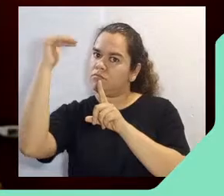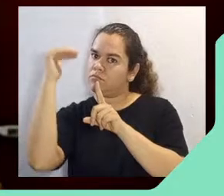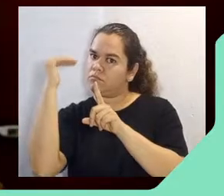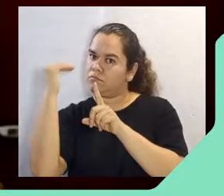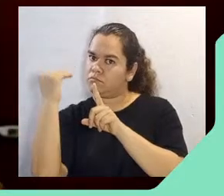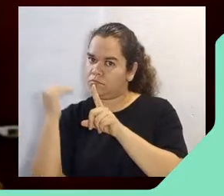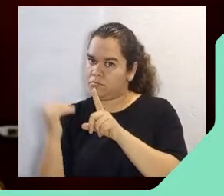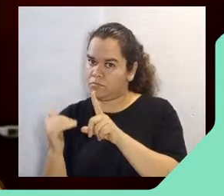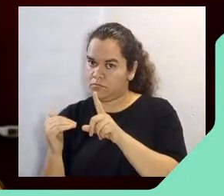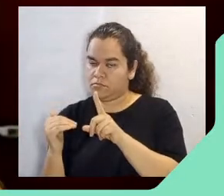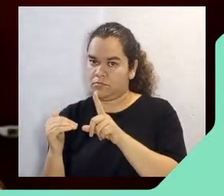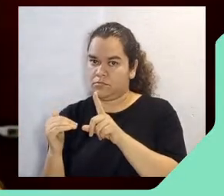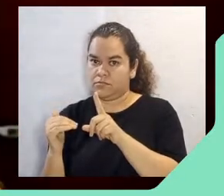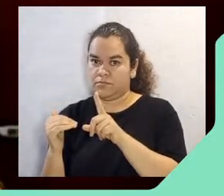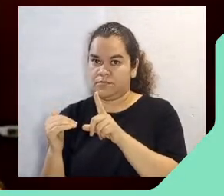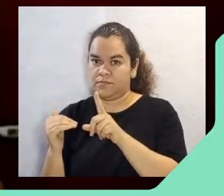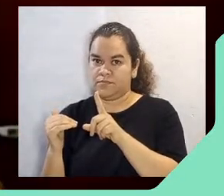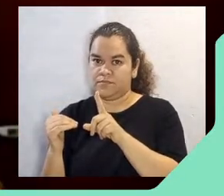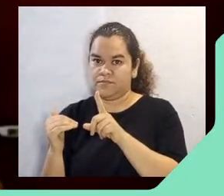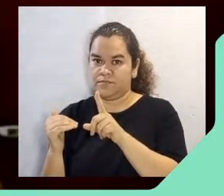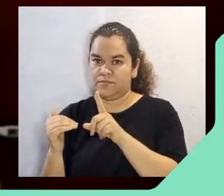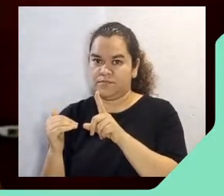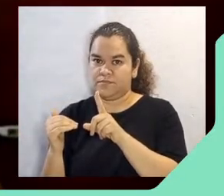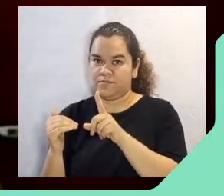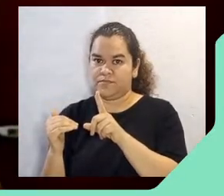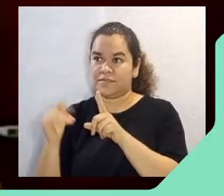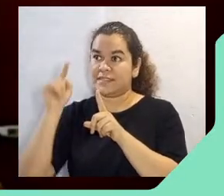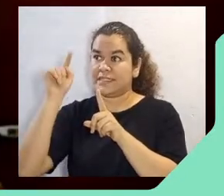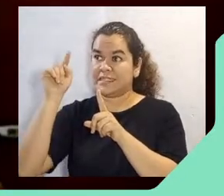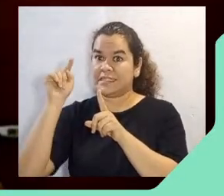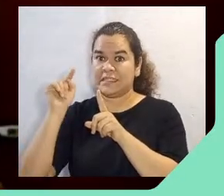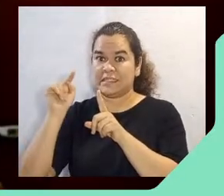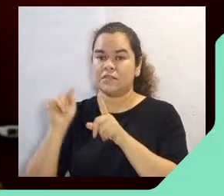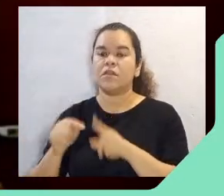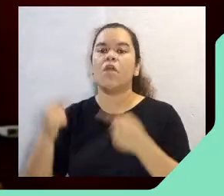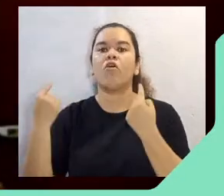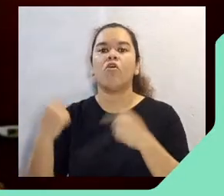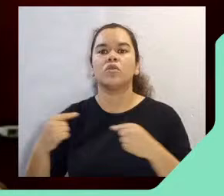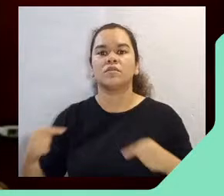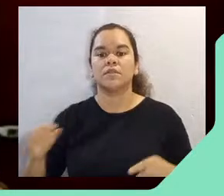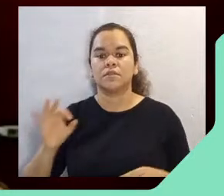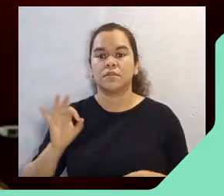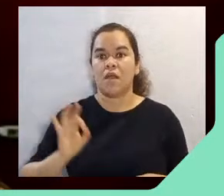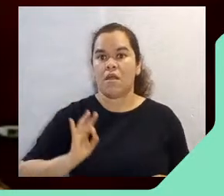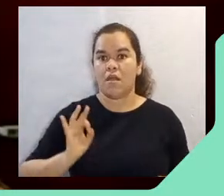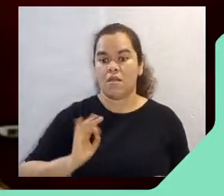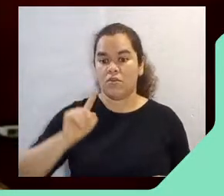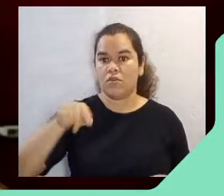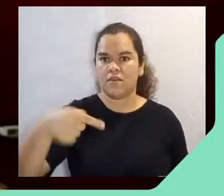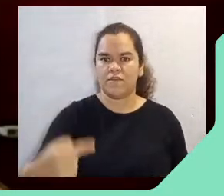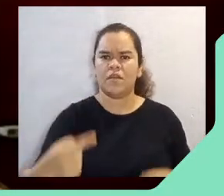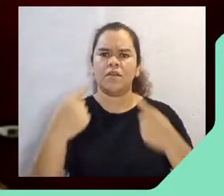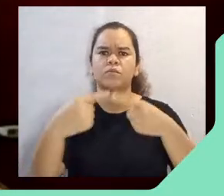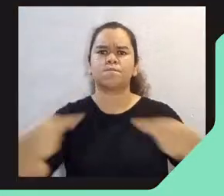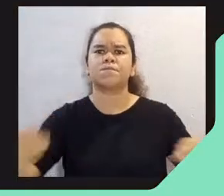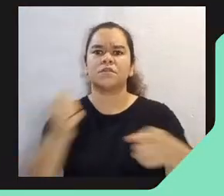solapitas en donde van a encontrar los contenidos que se van a trabajar durante este periodo de